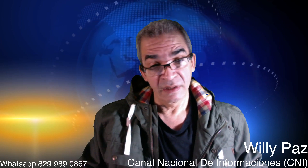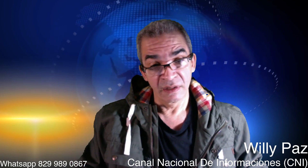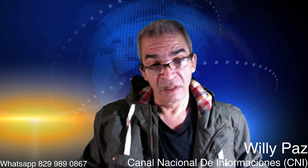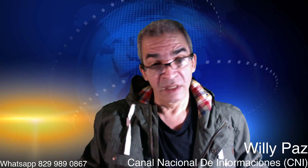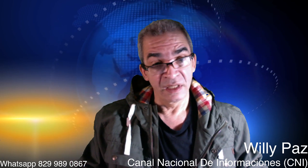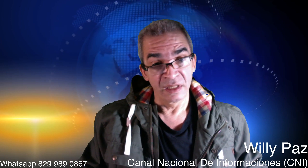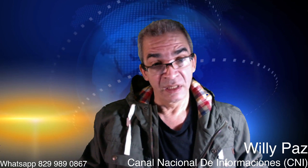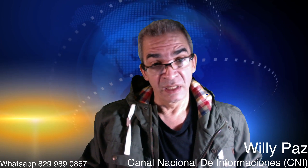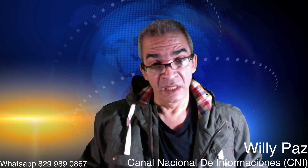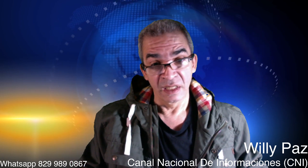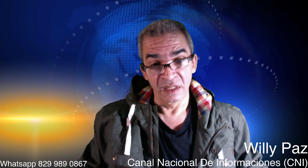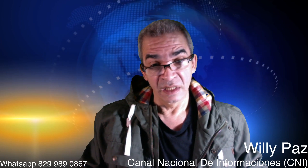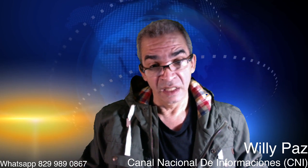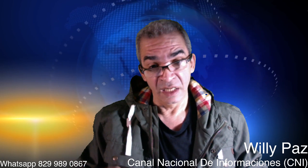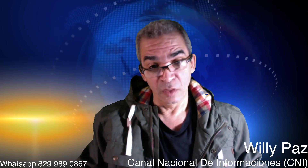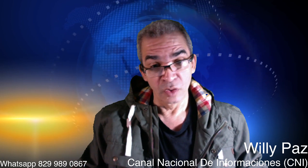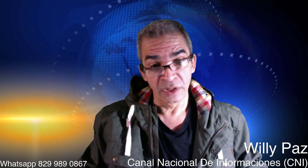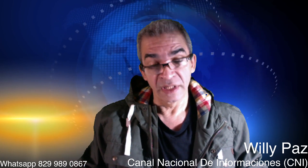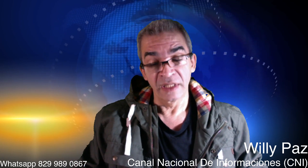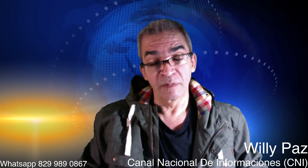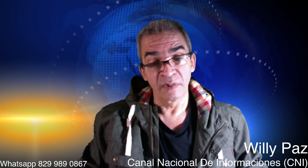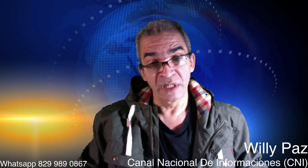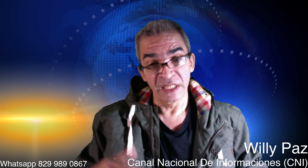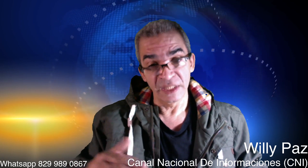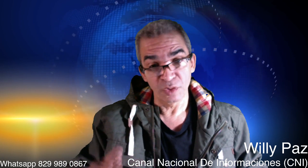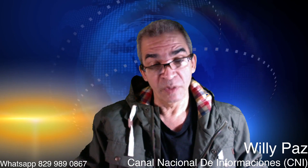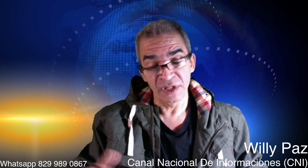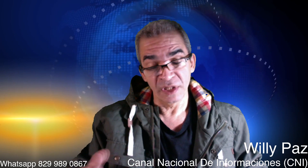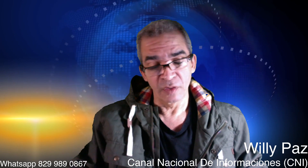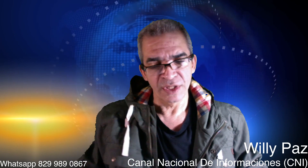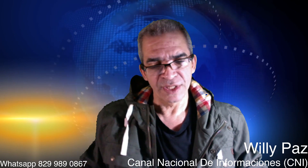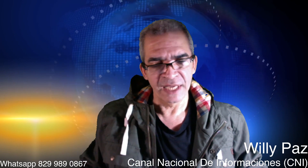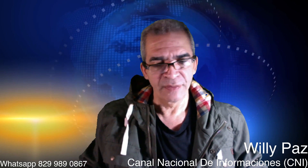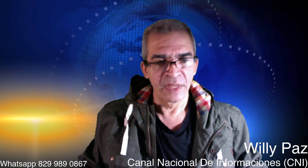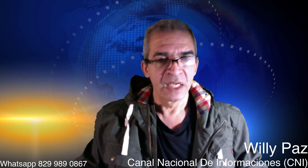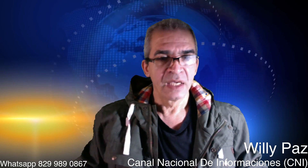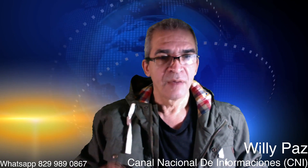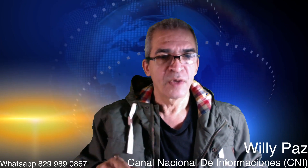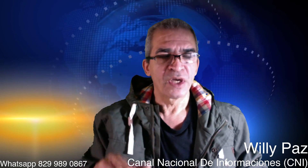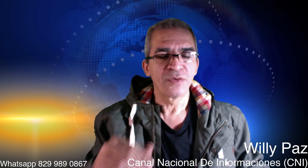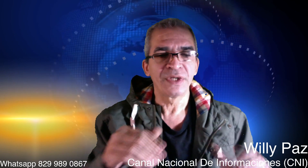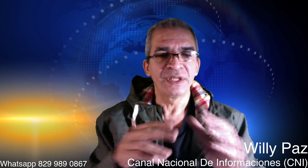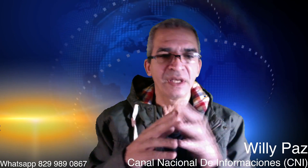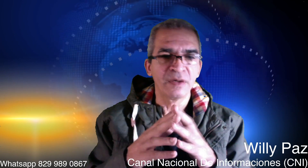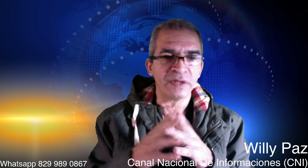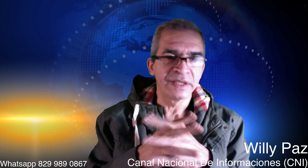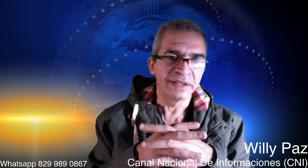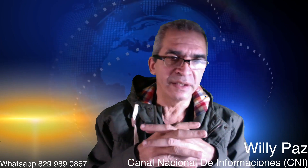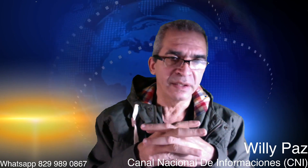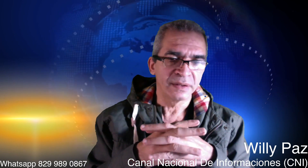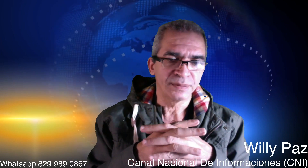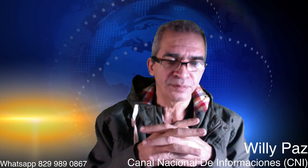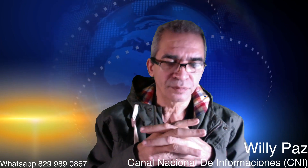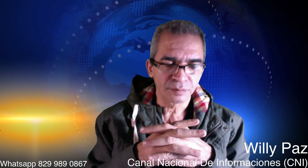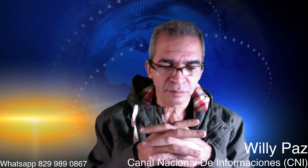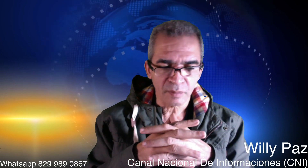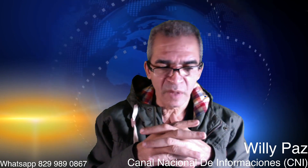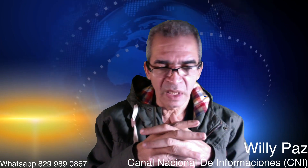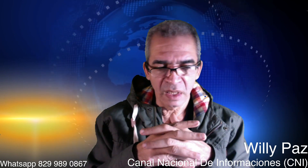hacer, las cortes de esos países lo rechazaron, pero hay un ingrediente,